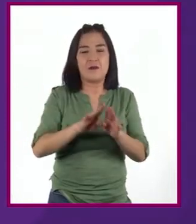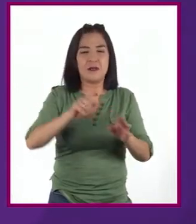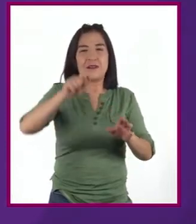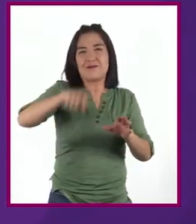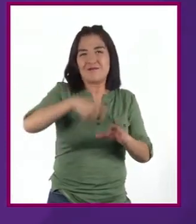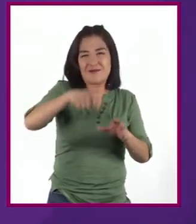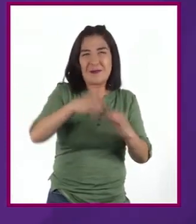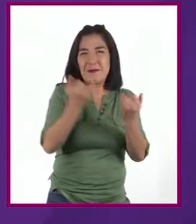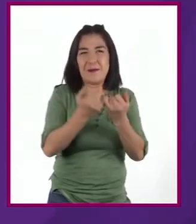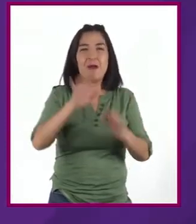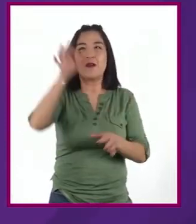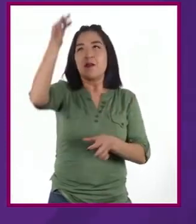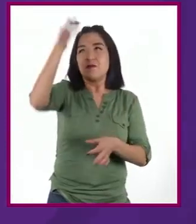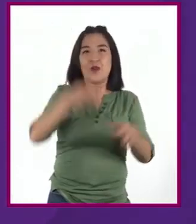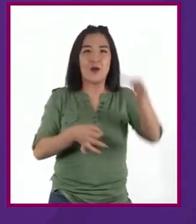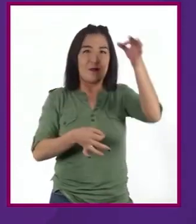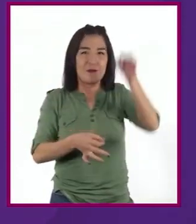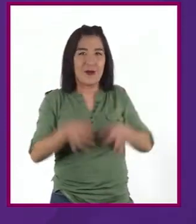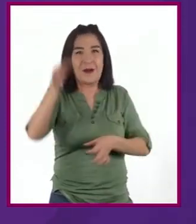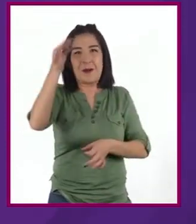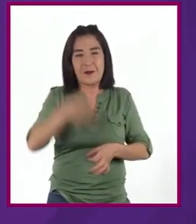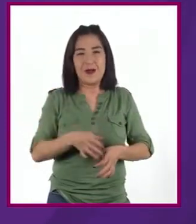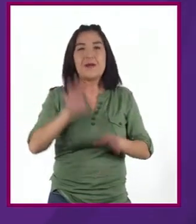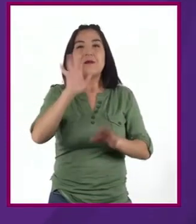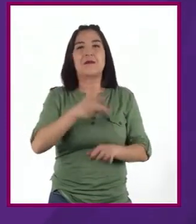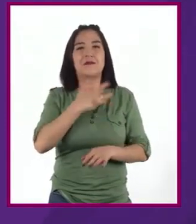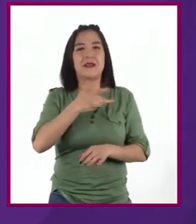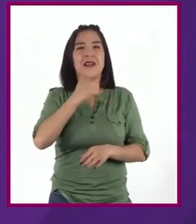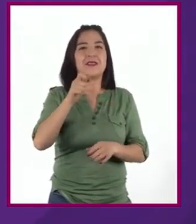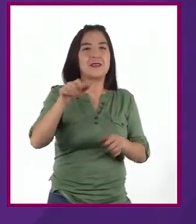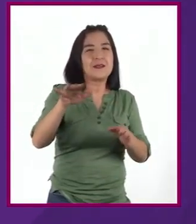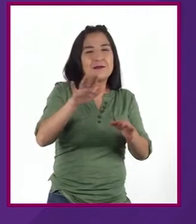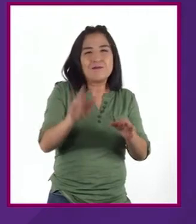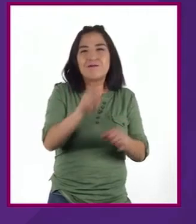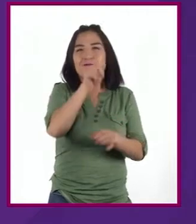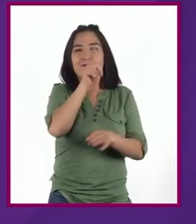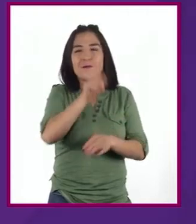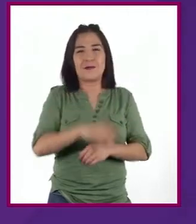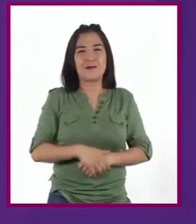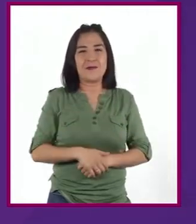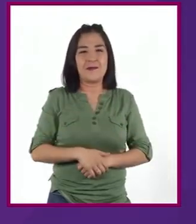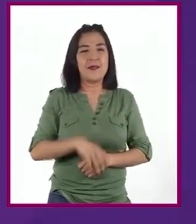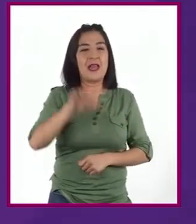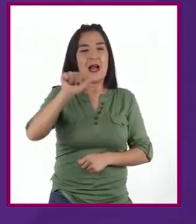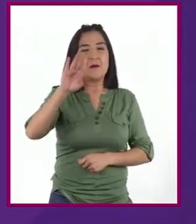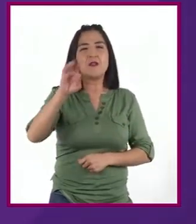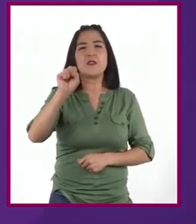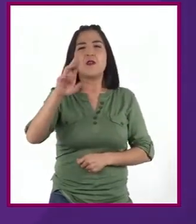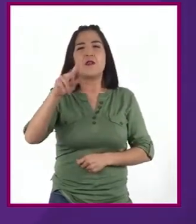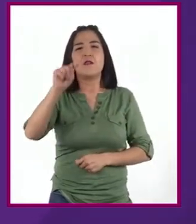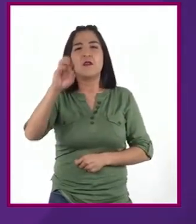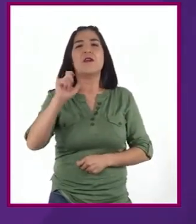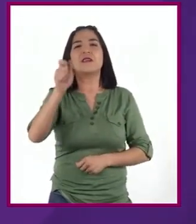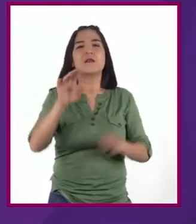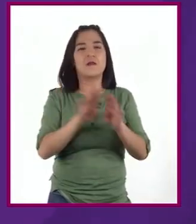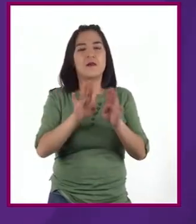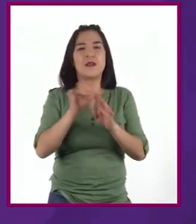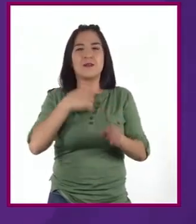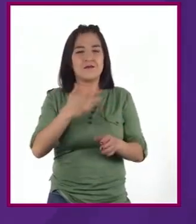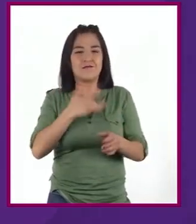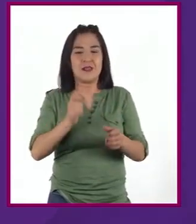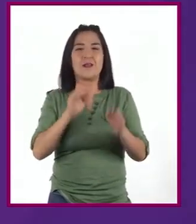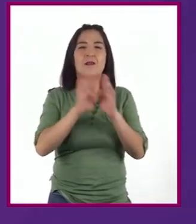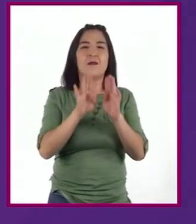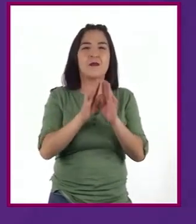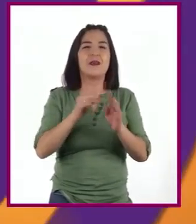refiere a que las gotas de rocío parecen sólidas. Absorto, entregado a una meditación, lectura